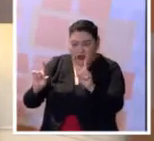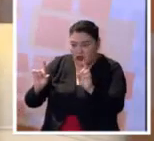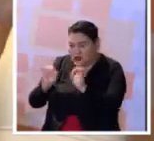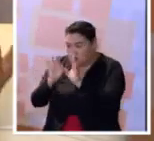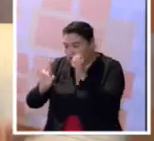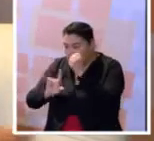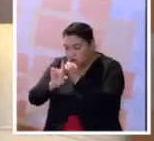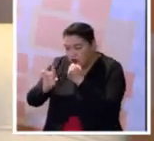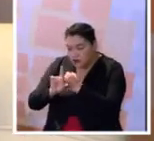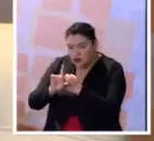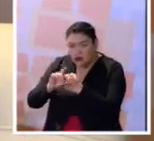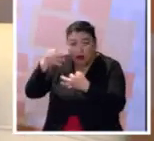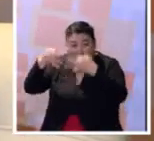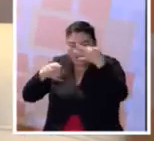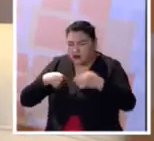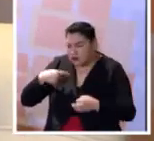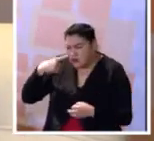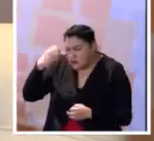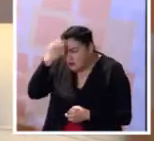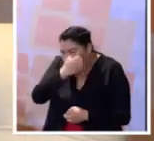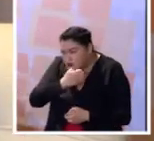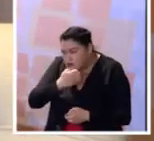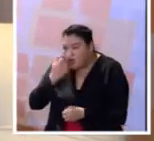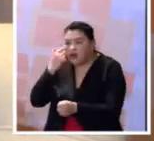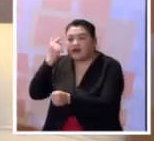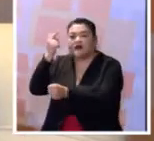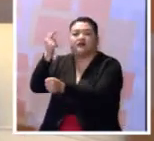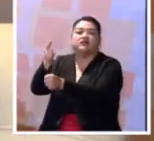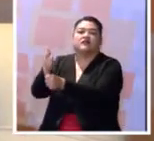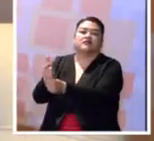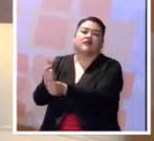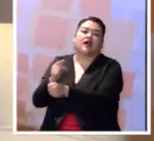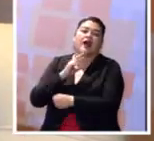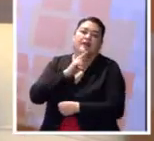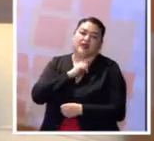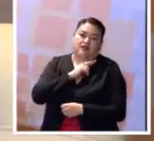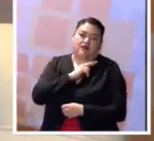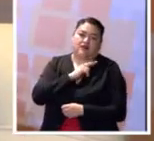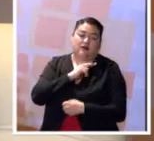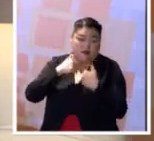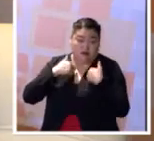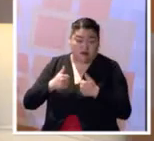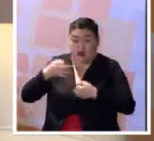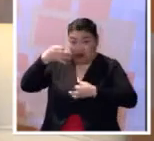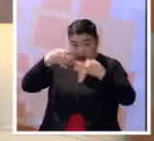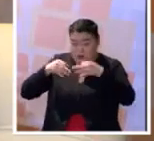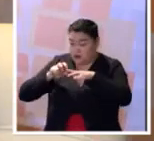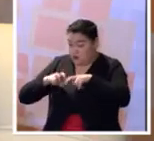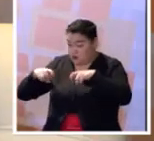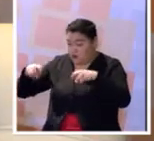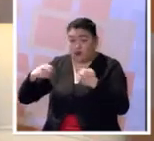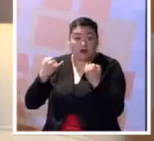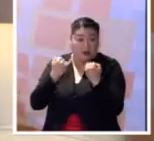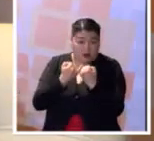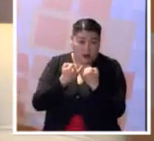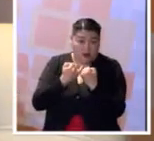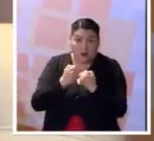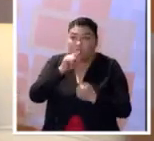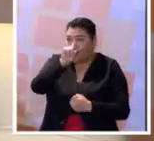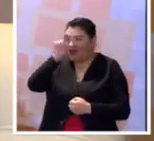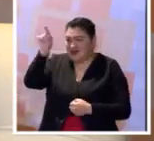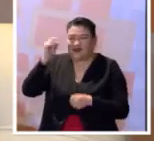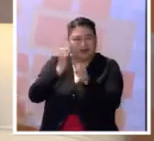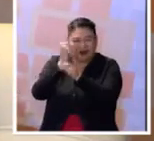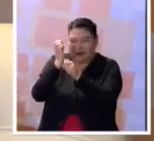o limitativos del ejercicio de los derechos. Creo que todos los tribunales, y México en esto me parece que